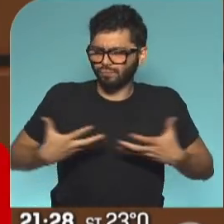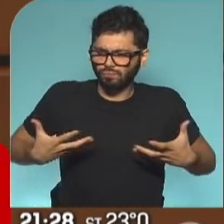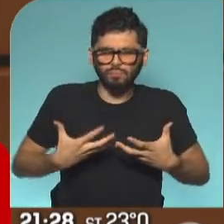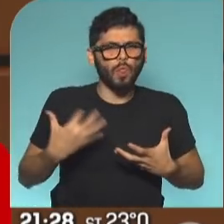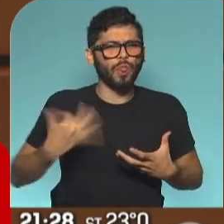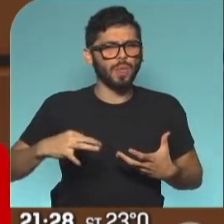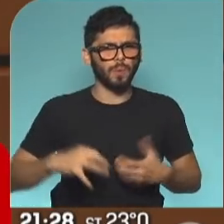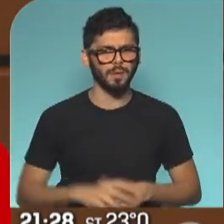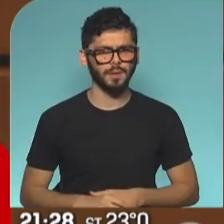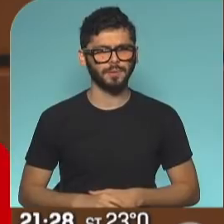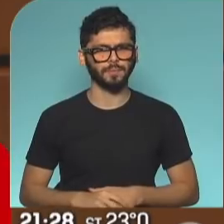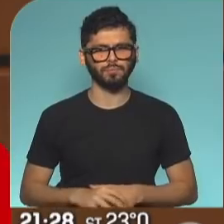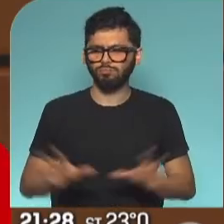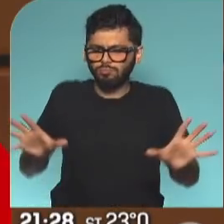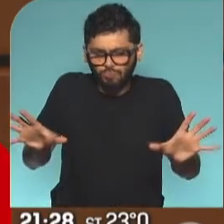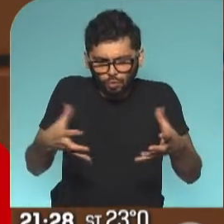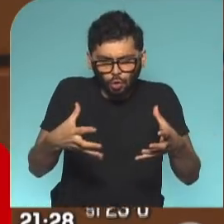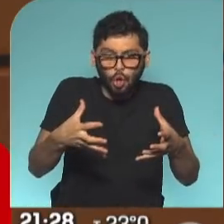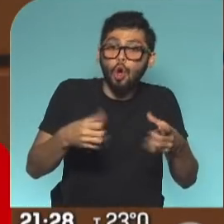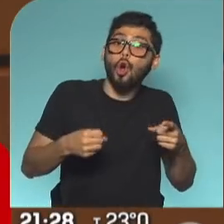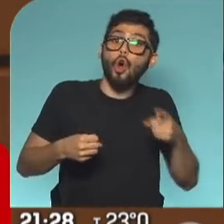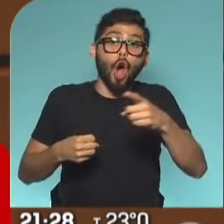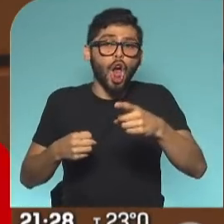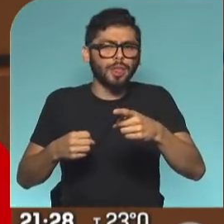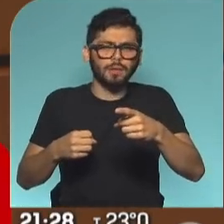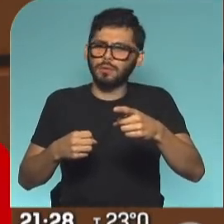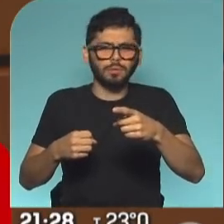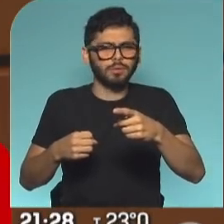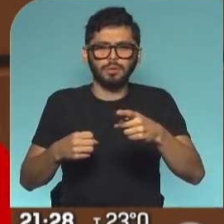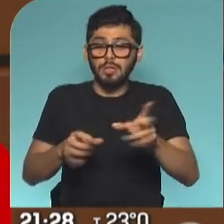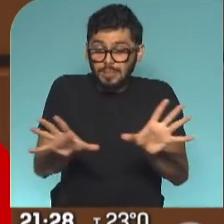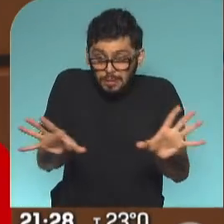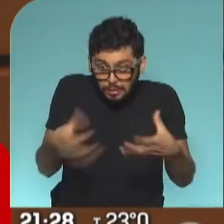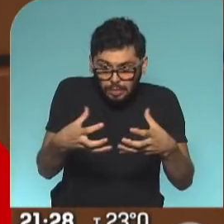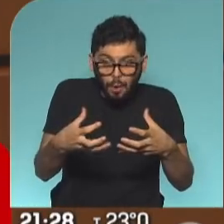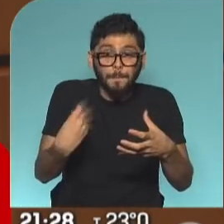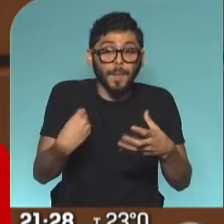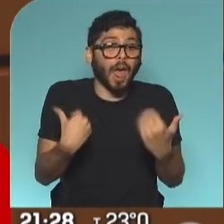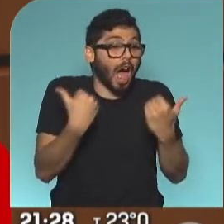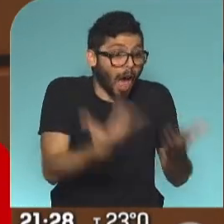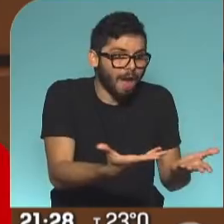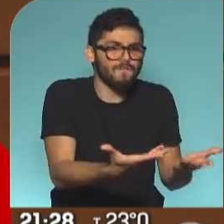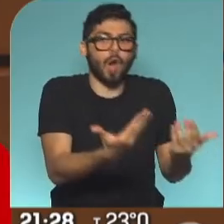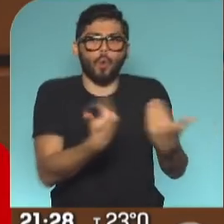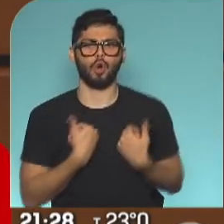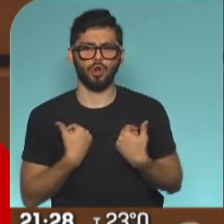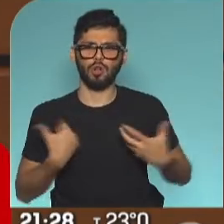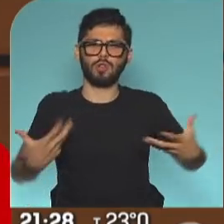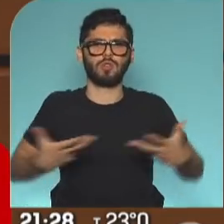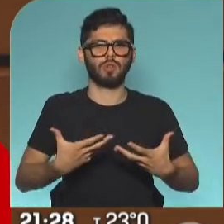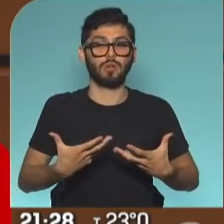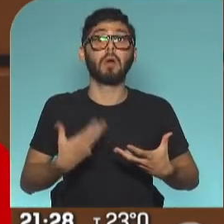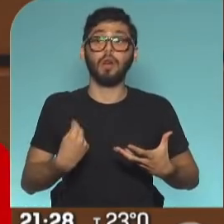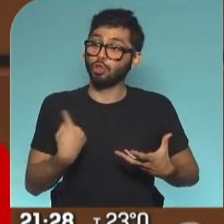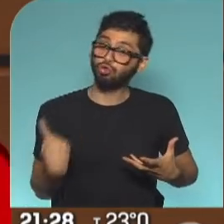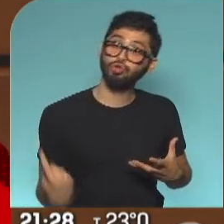unirnos no para estar en contra de otros. Es el tiempo de unirnos para estar en favor de nuestro. Para que todos